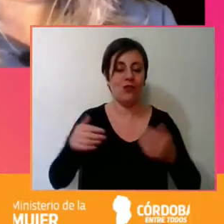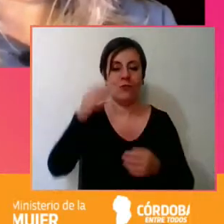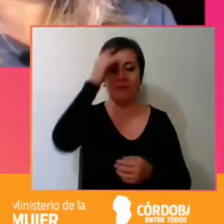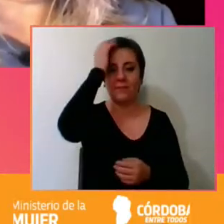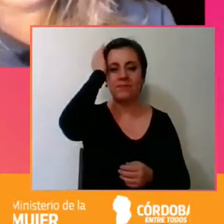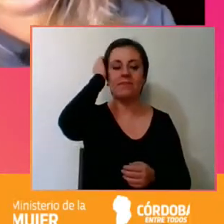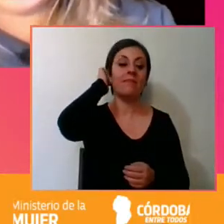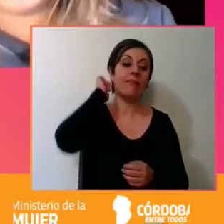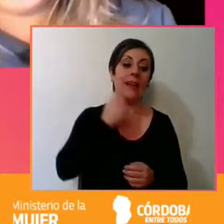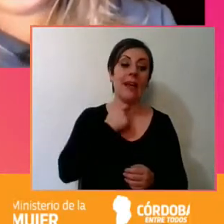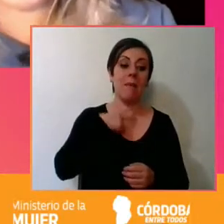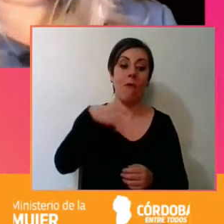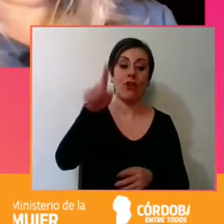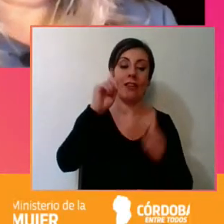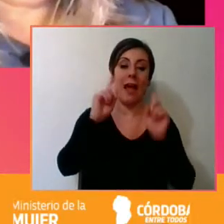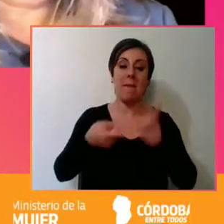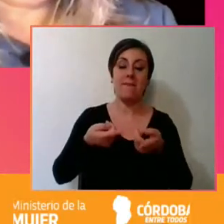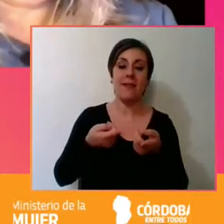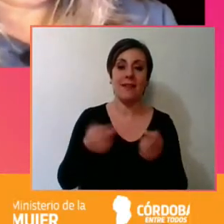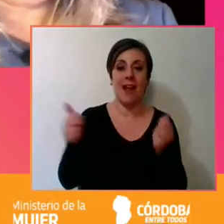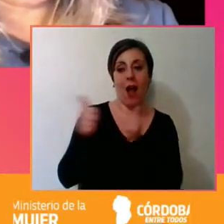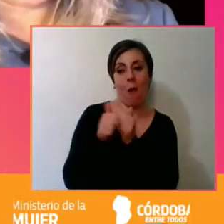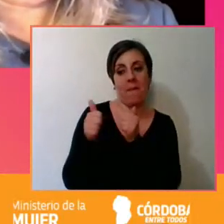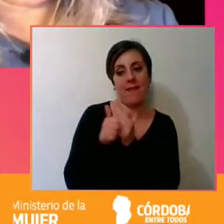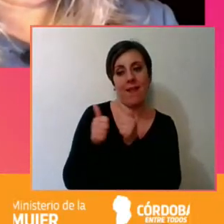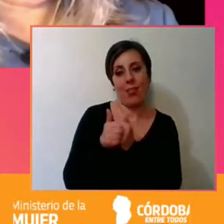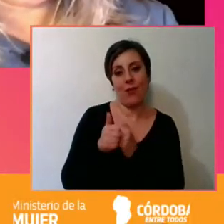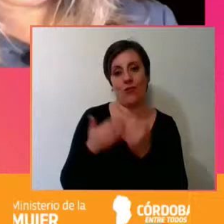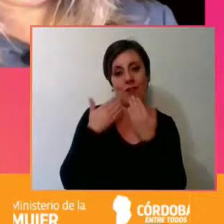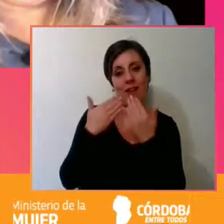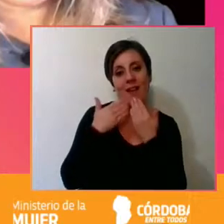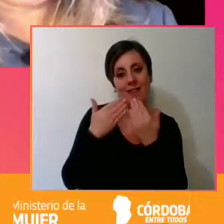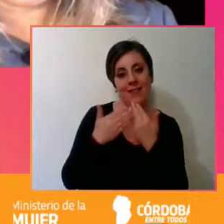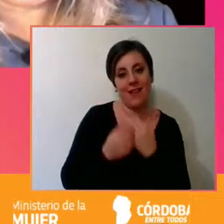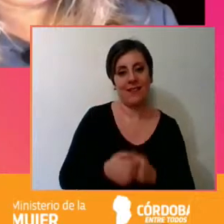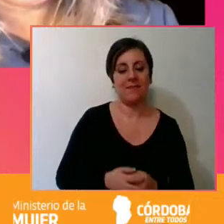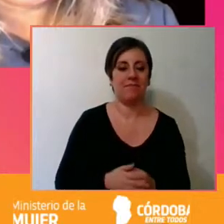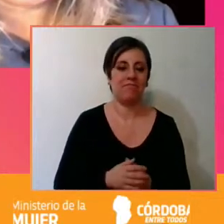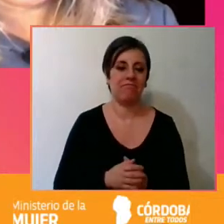estuvieras acompañándonos en esta jornada. Gracias, mi querida Alejandra.